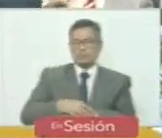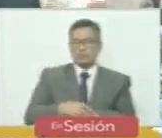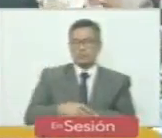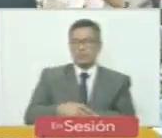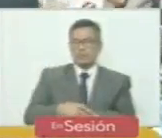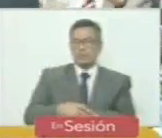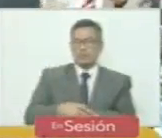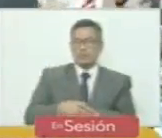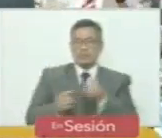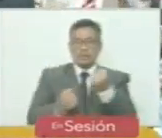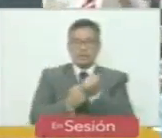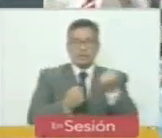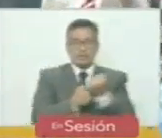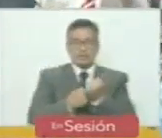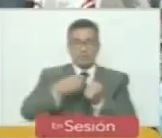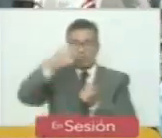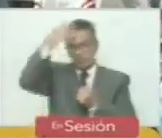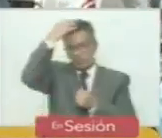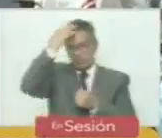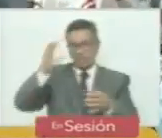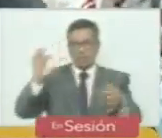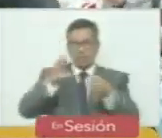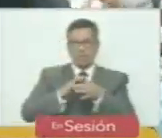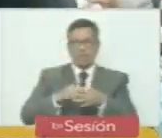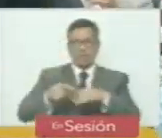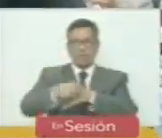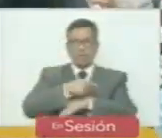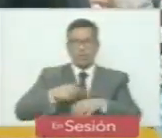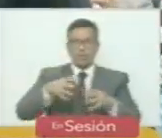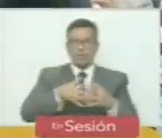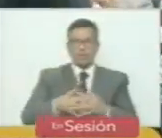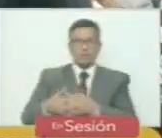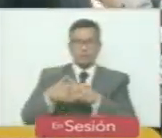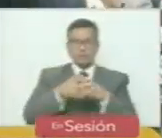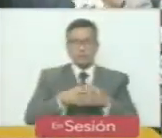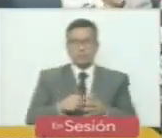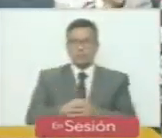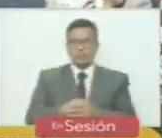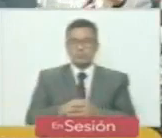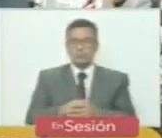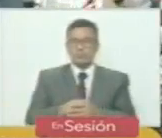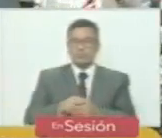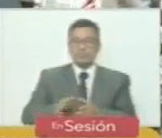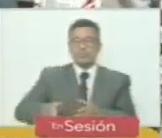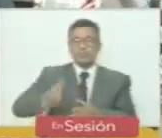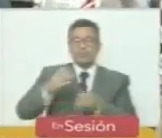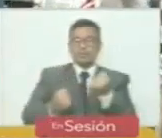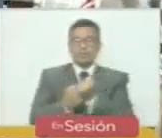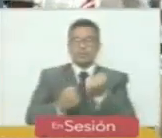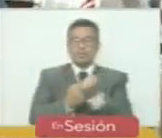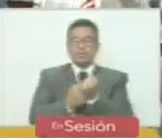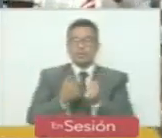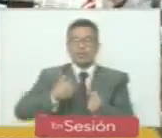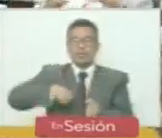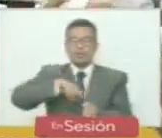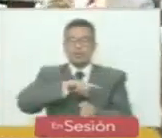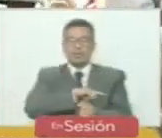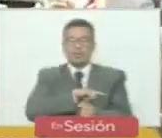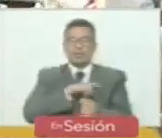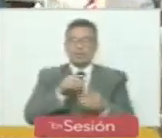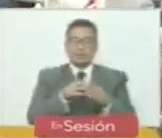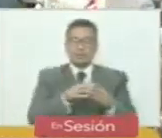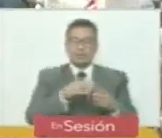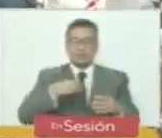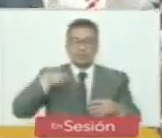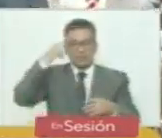del lado que apoyaban al Reino Unido, estaba el gobierno de los Estados Unidos. Del lado de lo que apoyábamos a Argentina, estaba